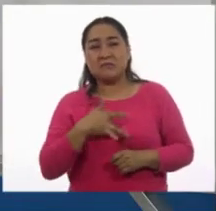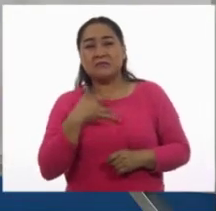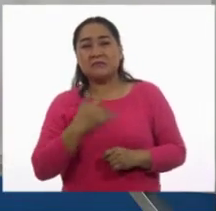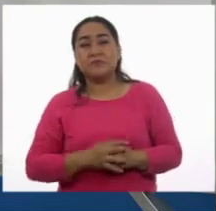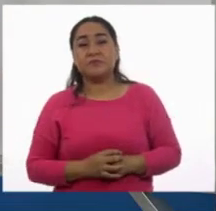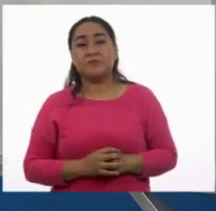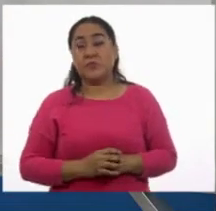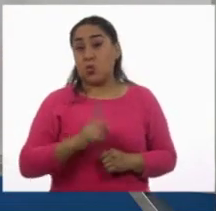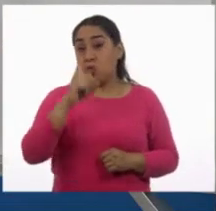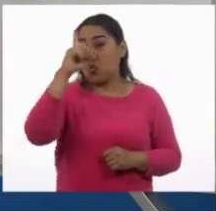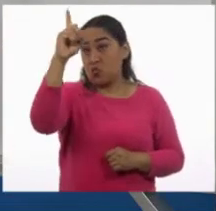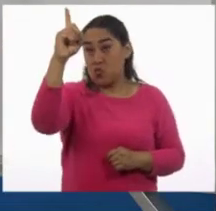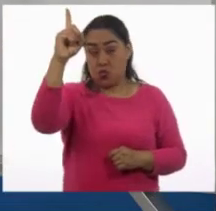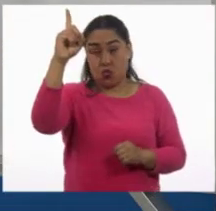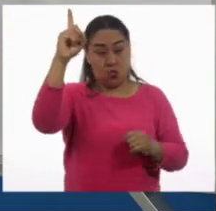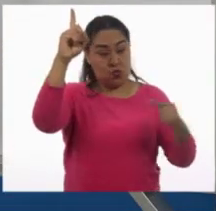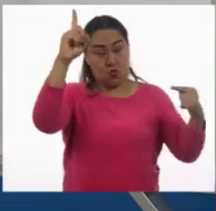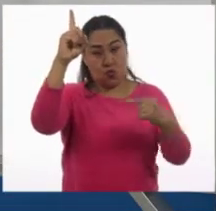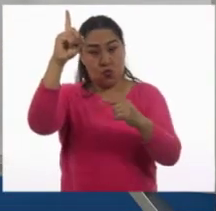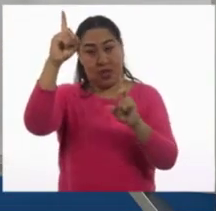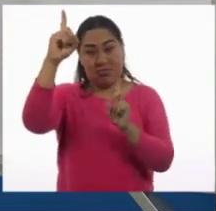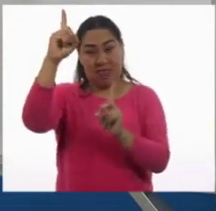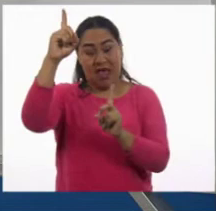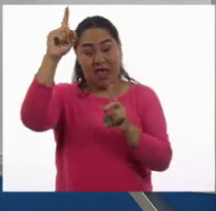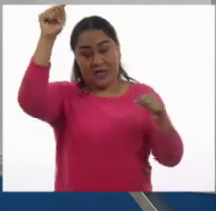1D, agua.